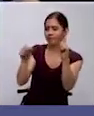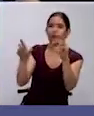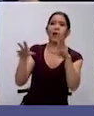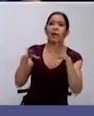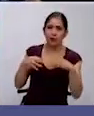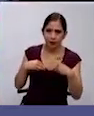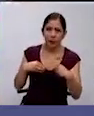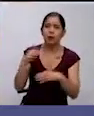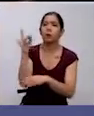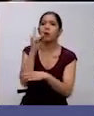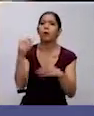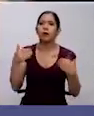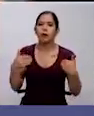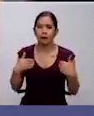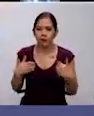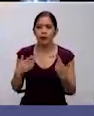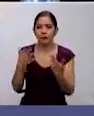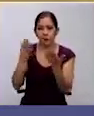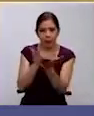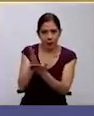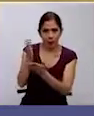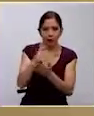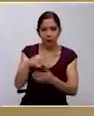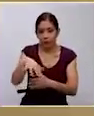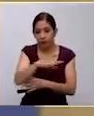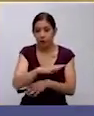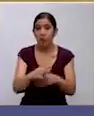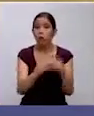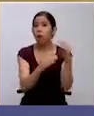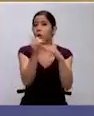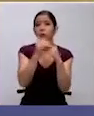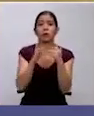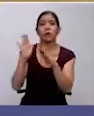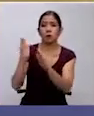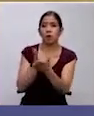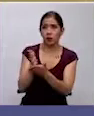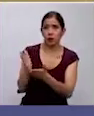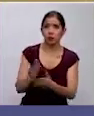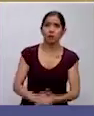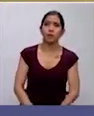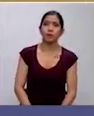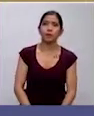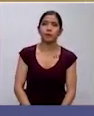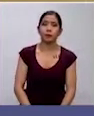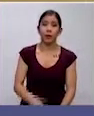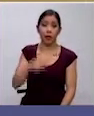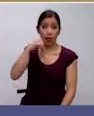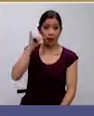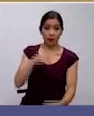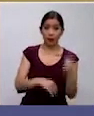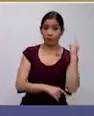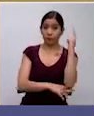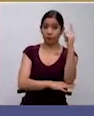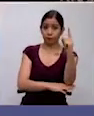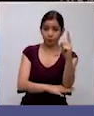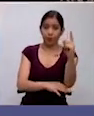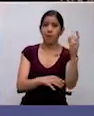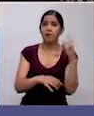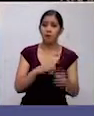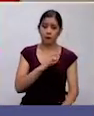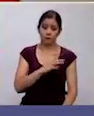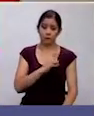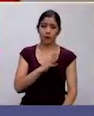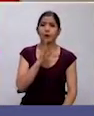determinación sobre las obras hidráulicas y de drenaje. En su intervención, Chile aceptó que Bolivia tiene derecho sobre las